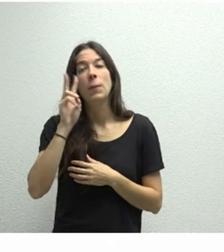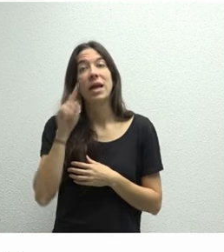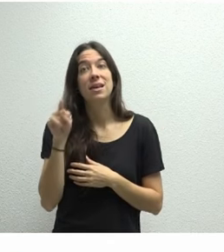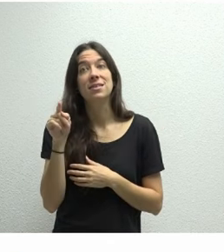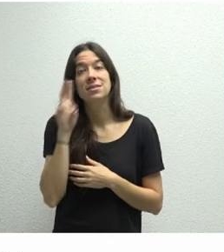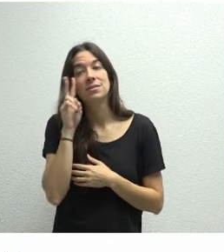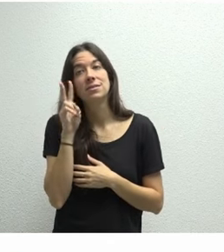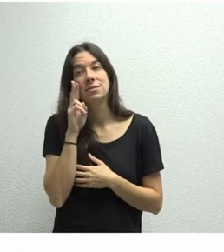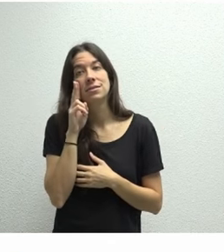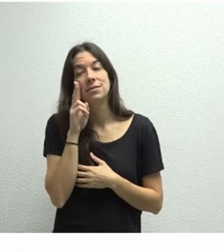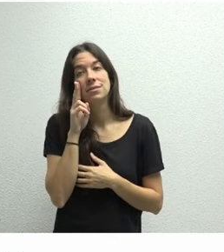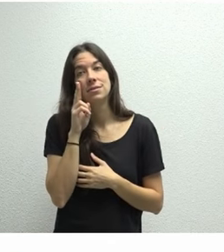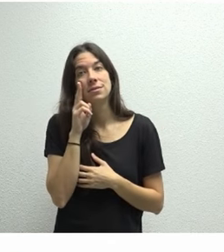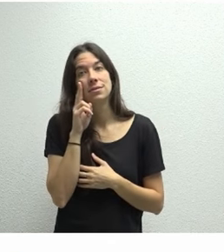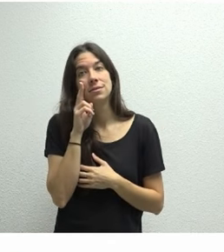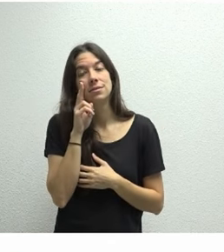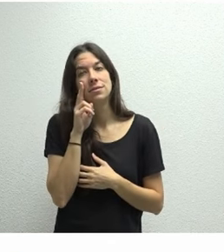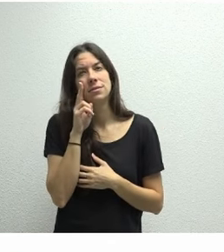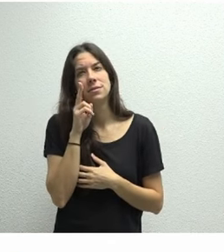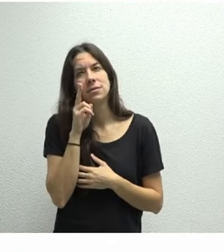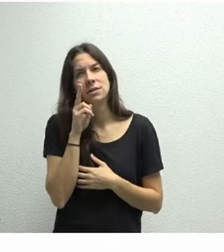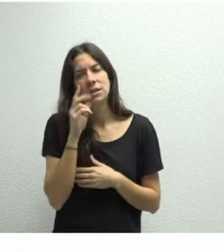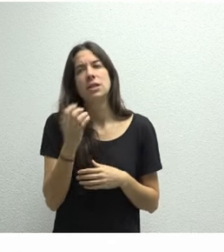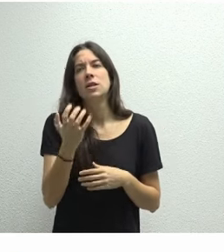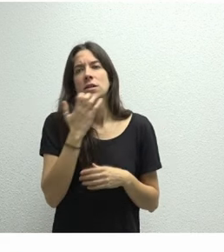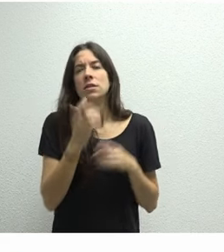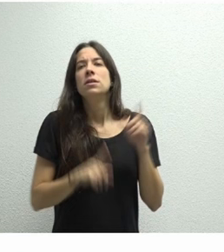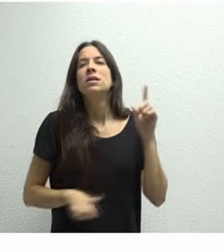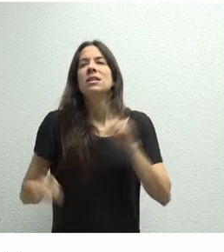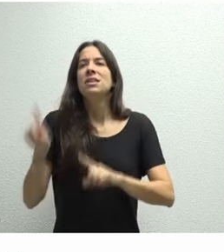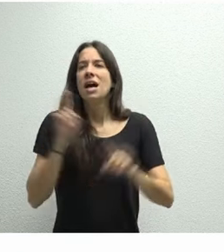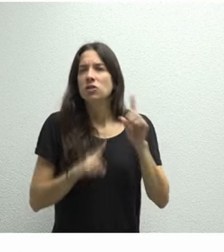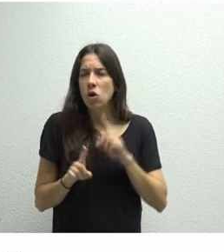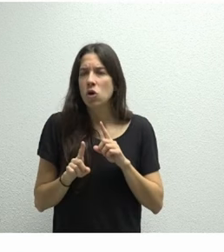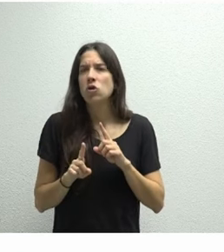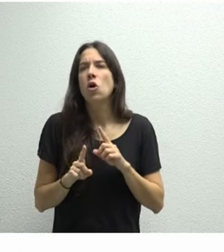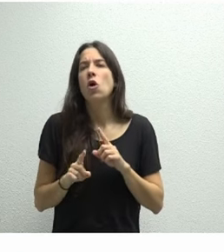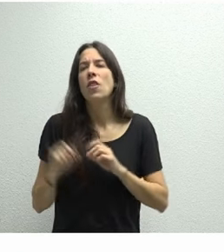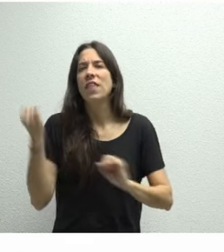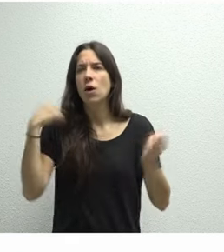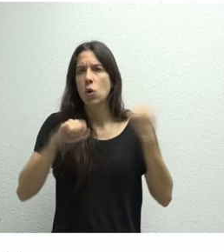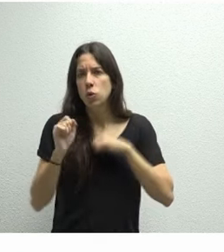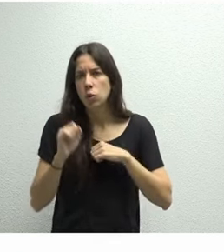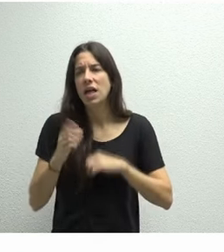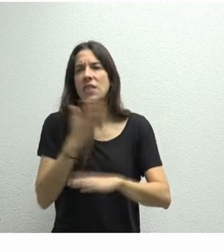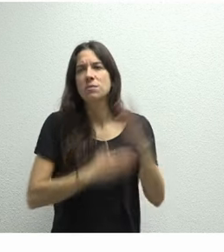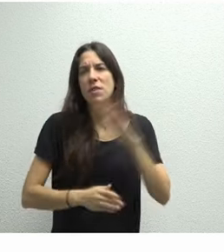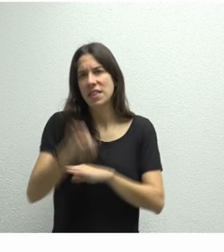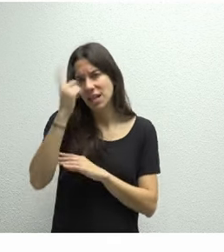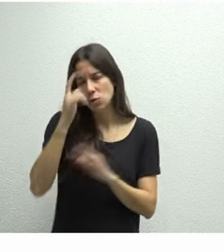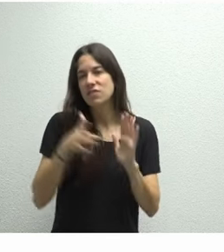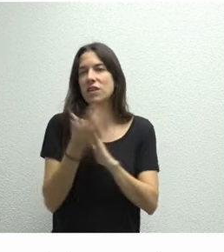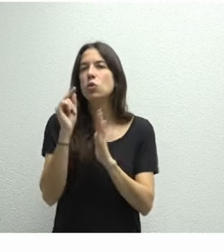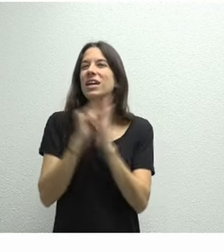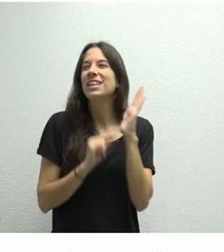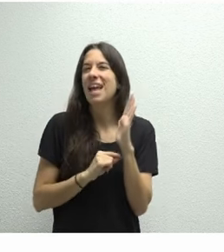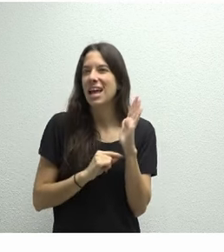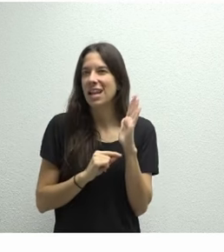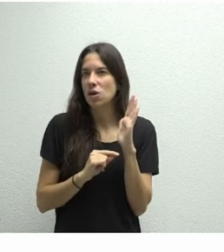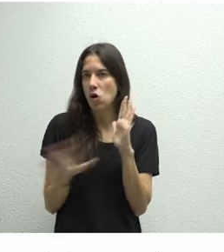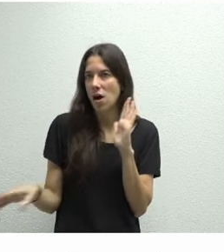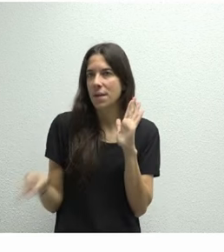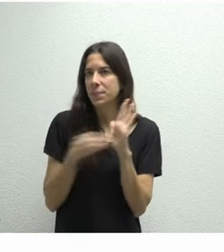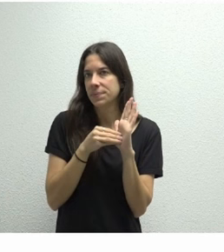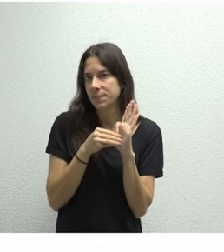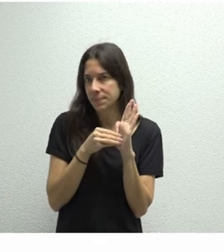eh Añadir trastorno de conducta y discapacidad intelectual sí eh como uno de Los criterios sumado a este y sumado a esto